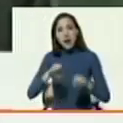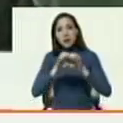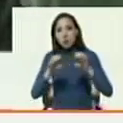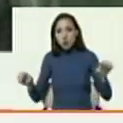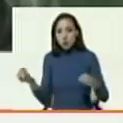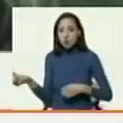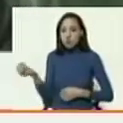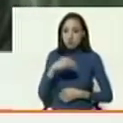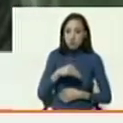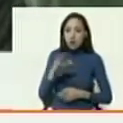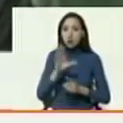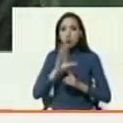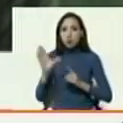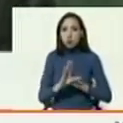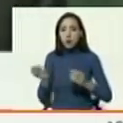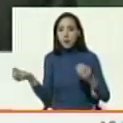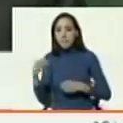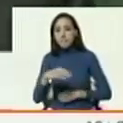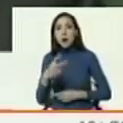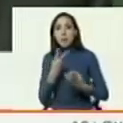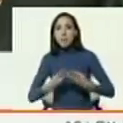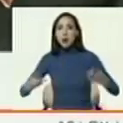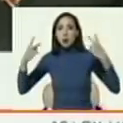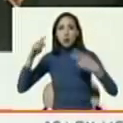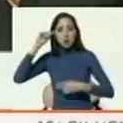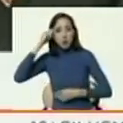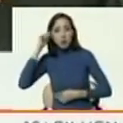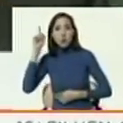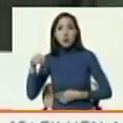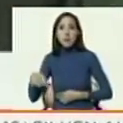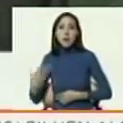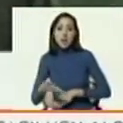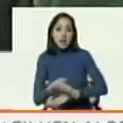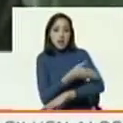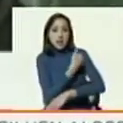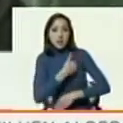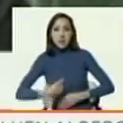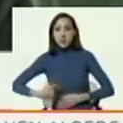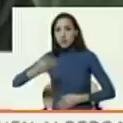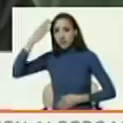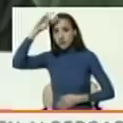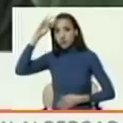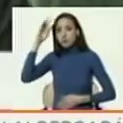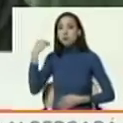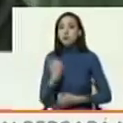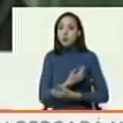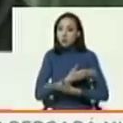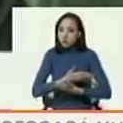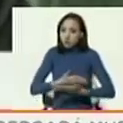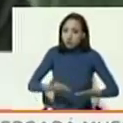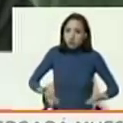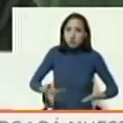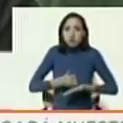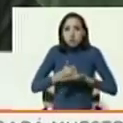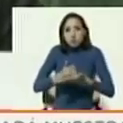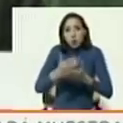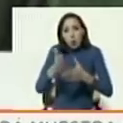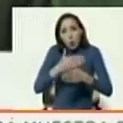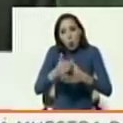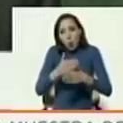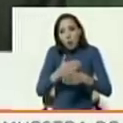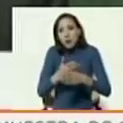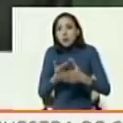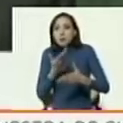cultura, con más valores. Recordamos al comandante Fidel Castro al afirmar: solidaridad no es compartir lo que nos sobra,